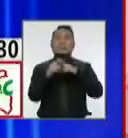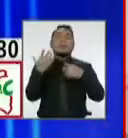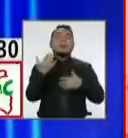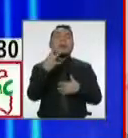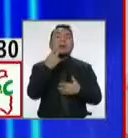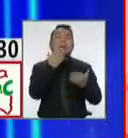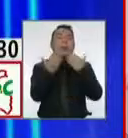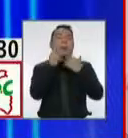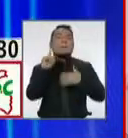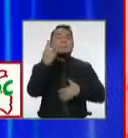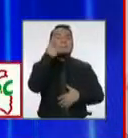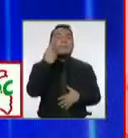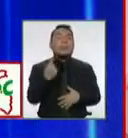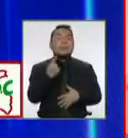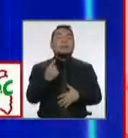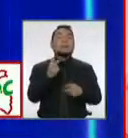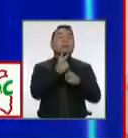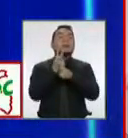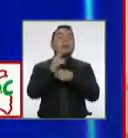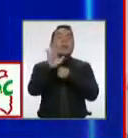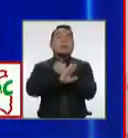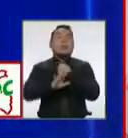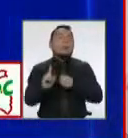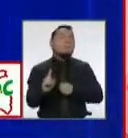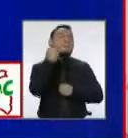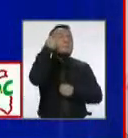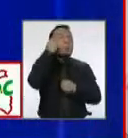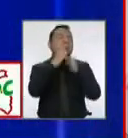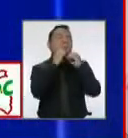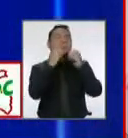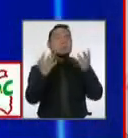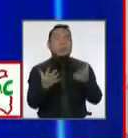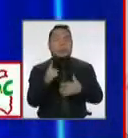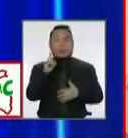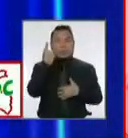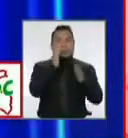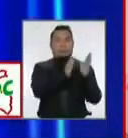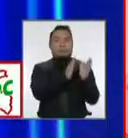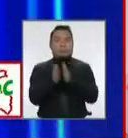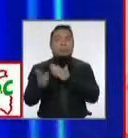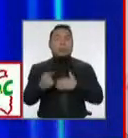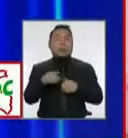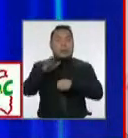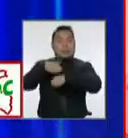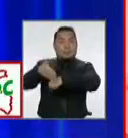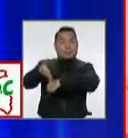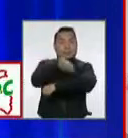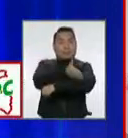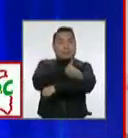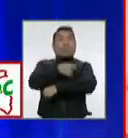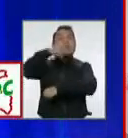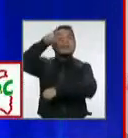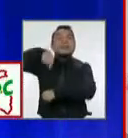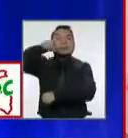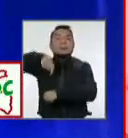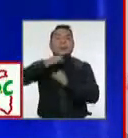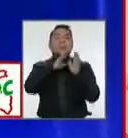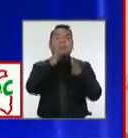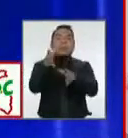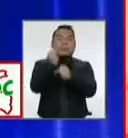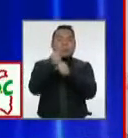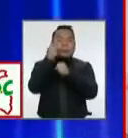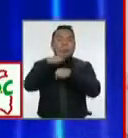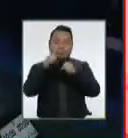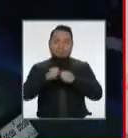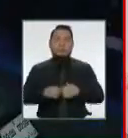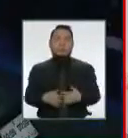que el fujimorismo representaba para él la corrupción. Pero creo que el señor Acuña no representó ningún enemigo visible en este